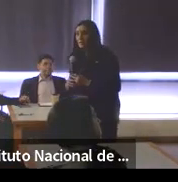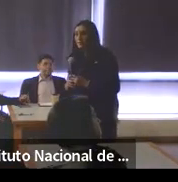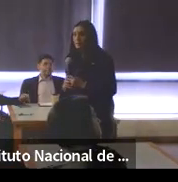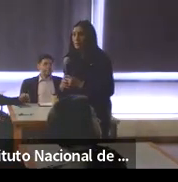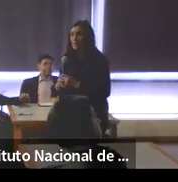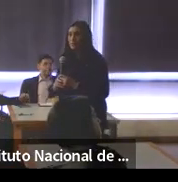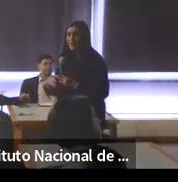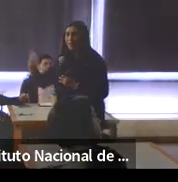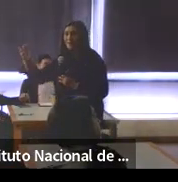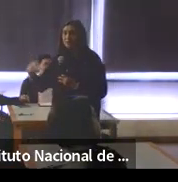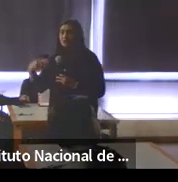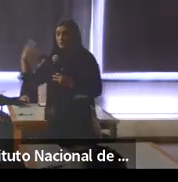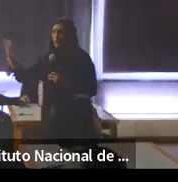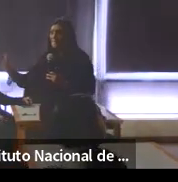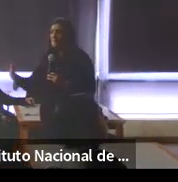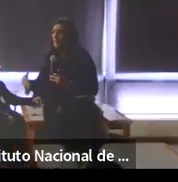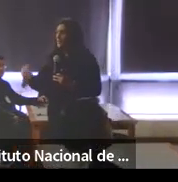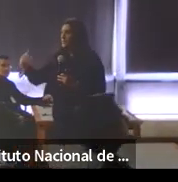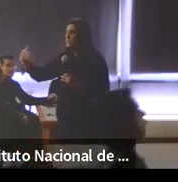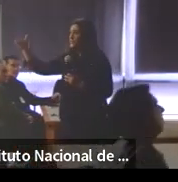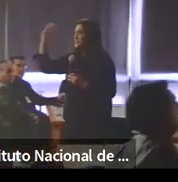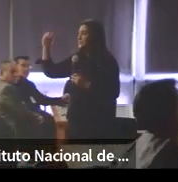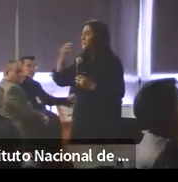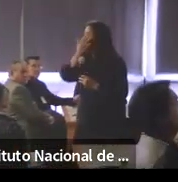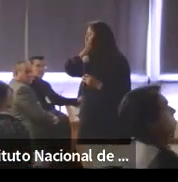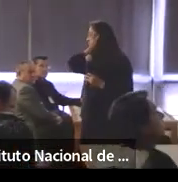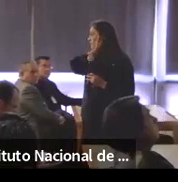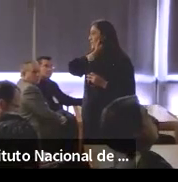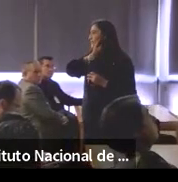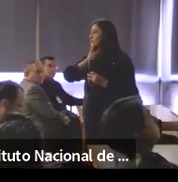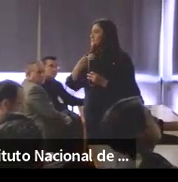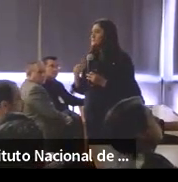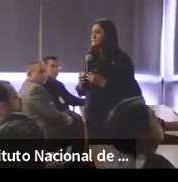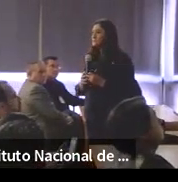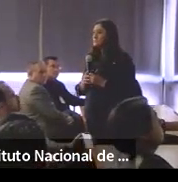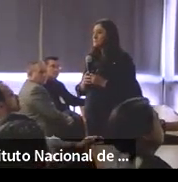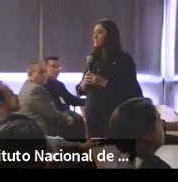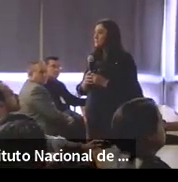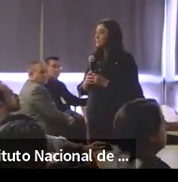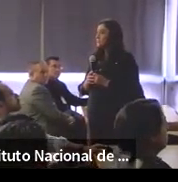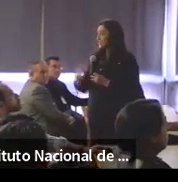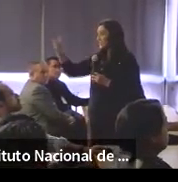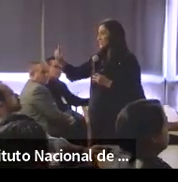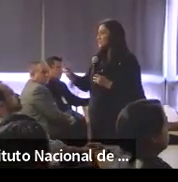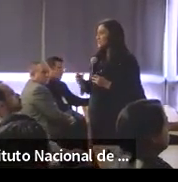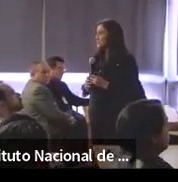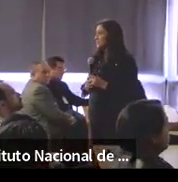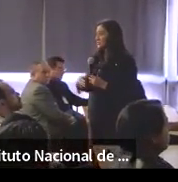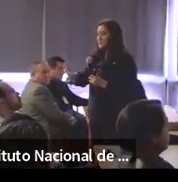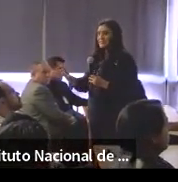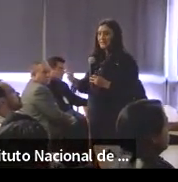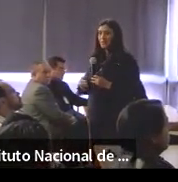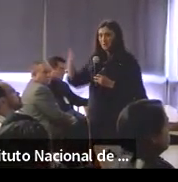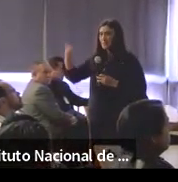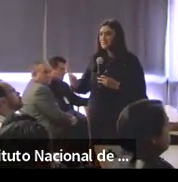la sociedad O sea no vas a un centro comercial y subes los pies en cualquier lado no porque sabes que eso